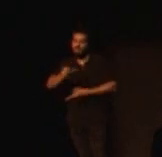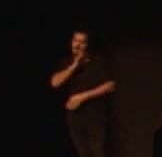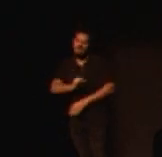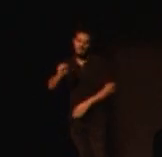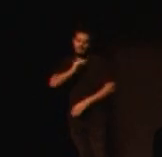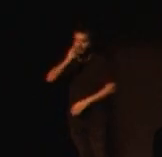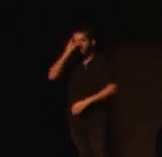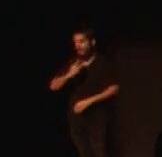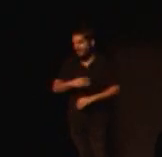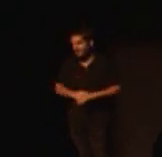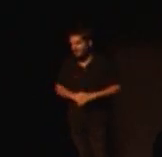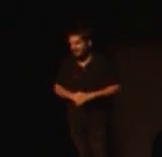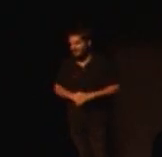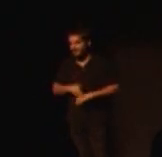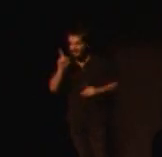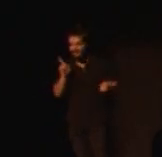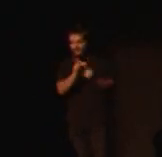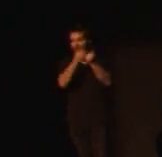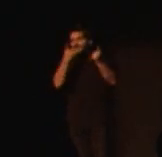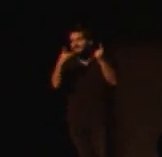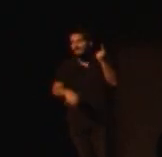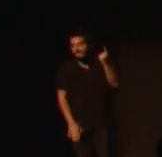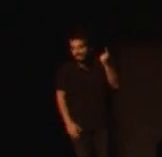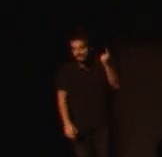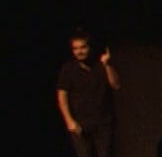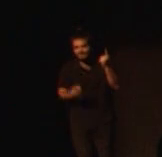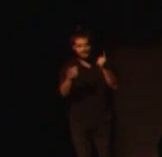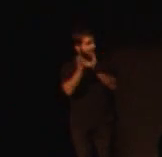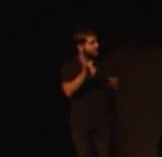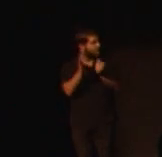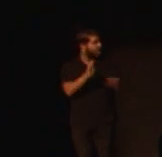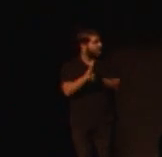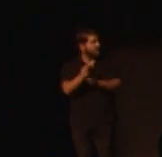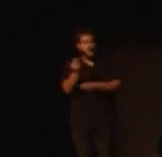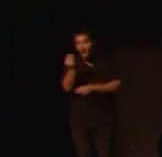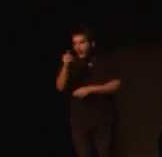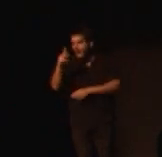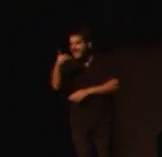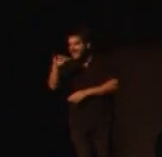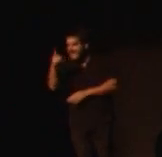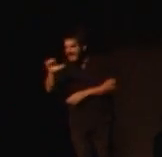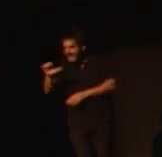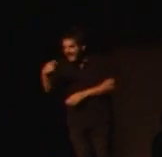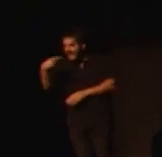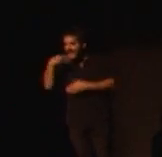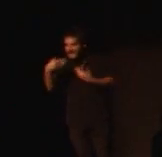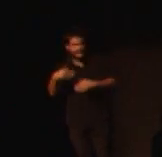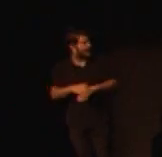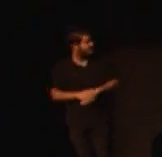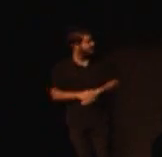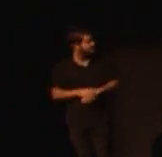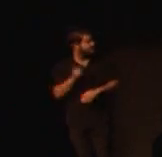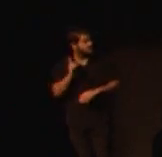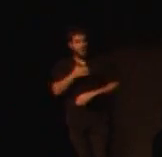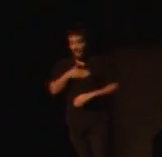¿Y a qué no sabéis a quién me he encontrado? A vuestro compañero, Quique García. Hola, solo quiero